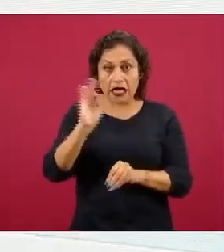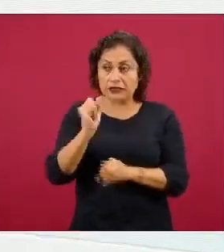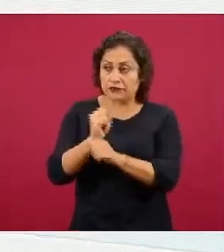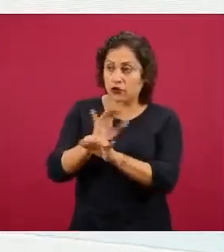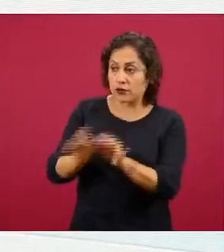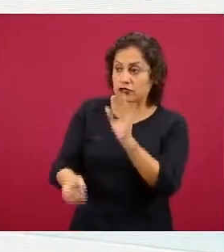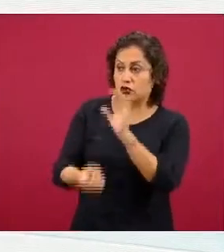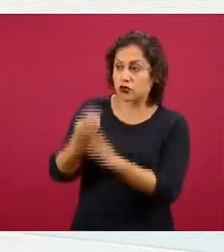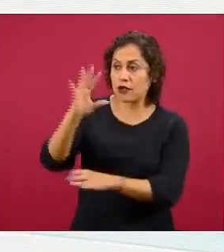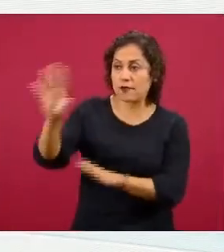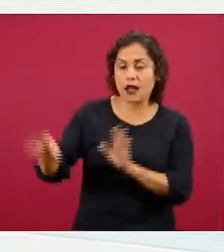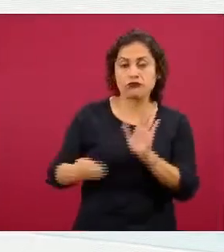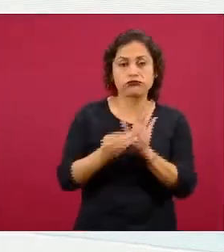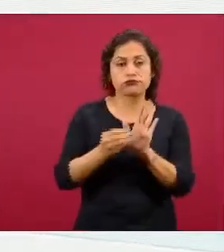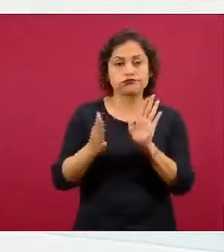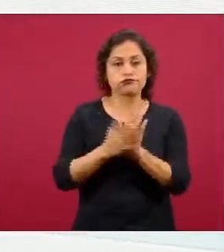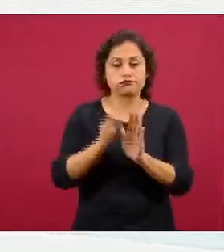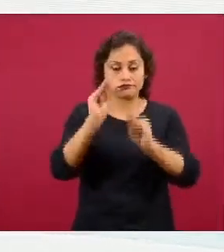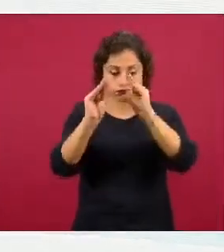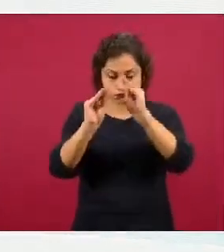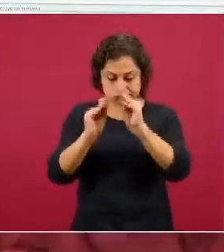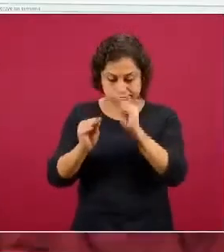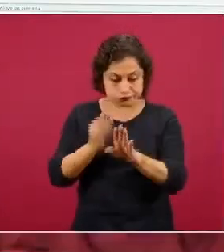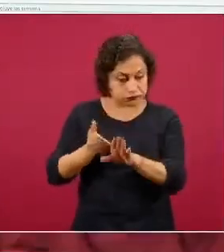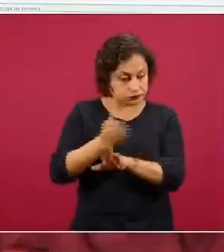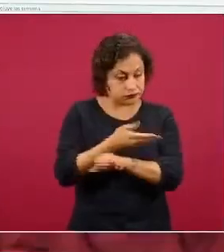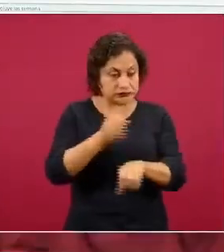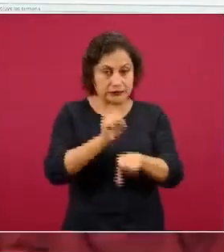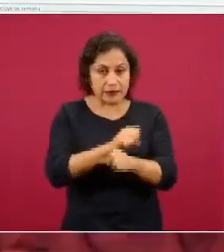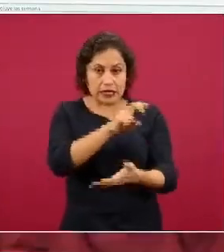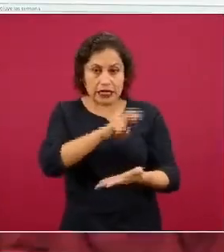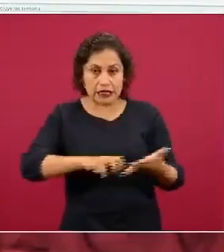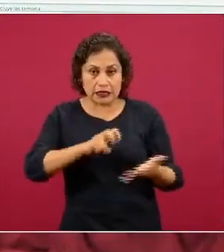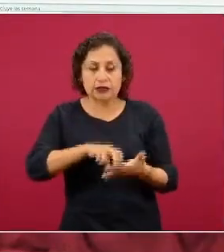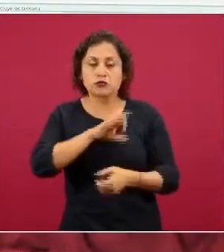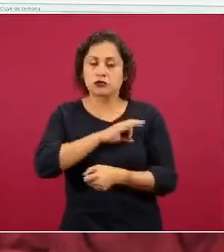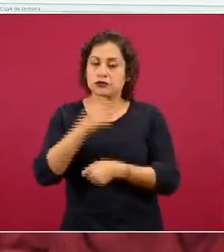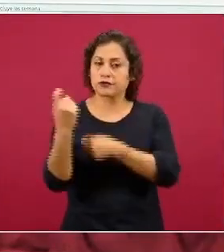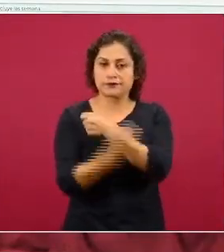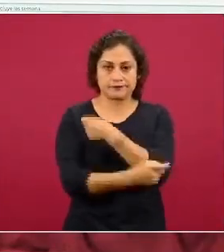del subregistro de semanas previas se corrige. La siguiente, por favor.